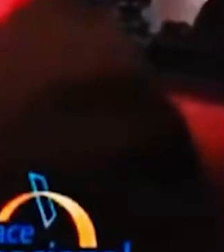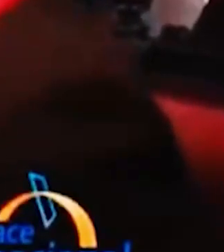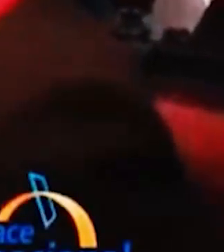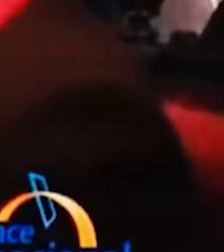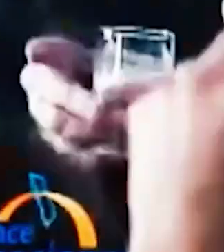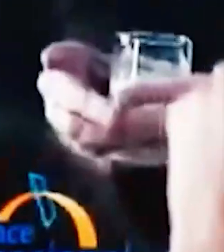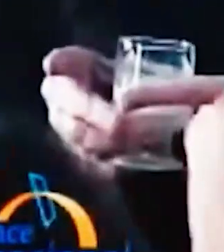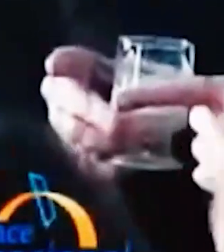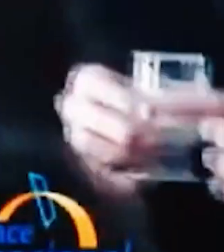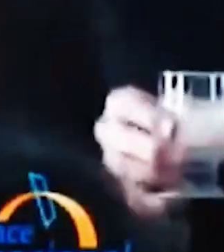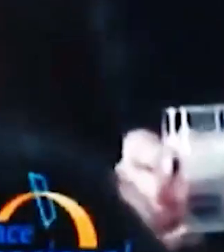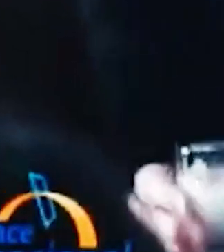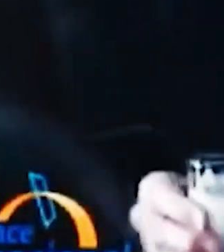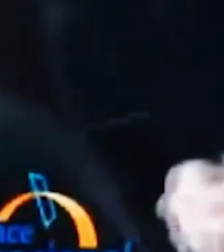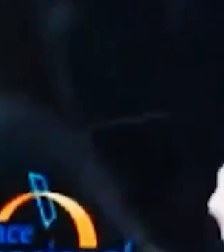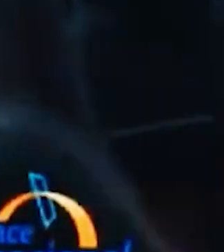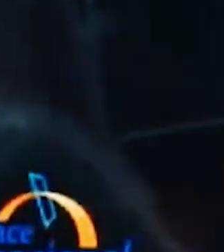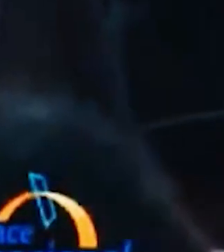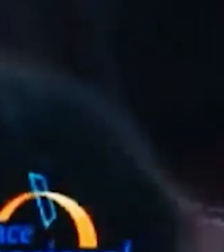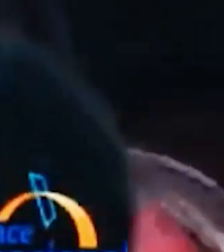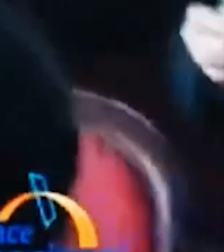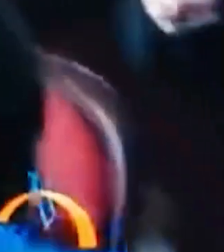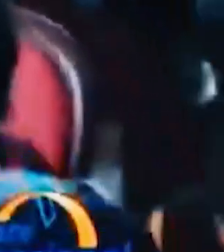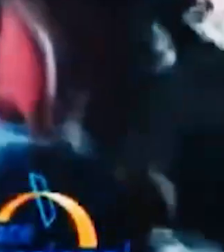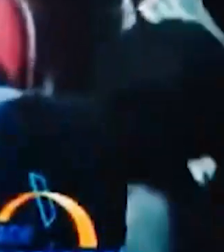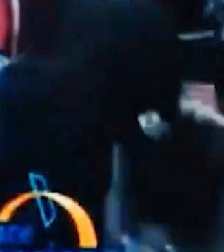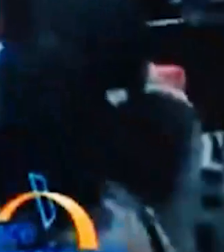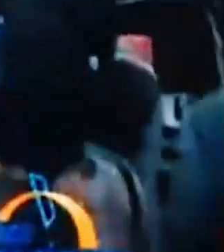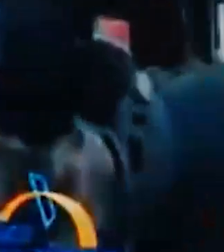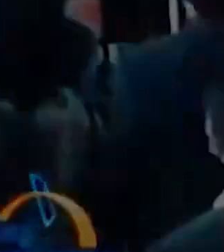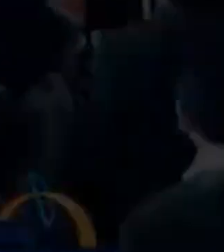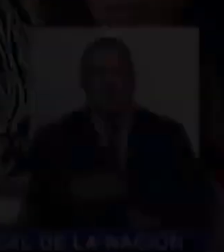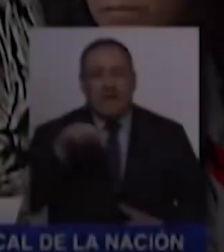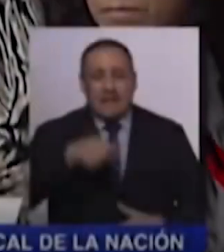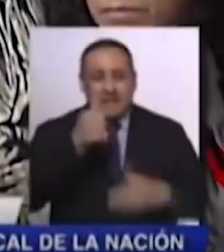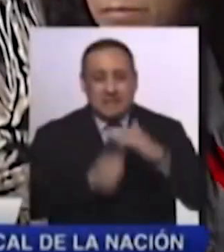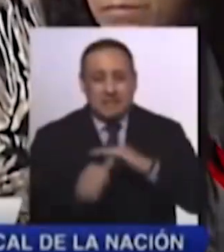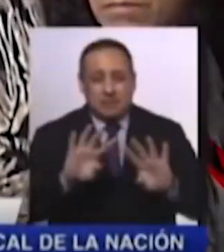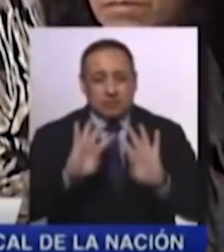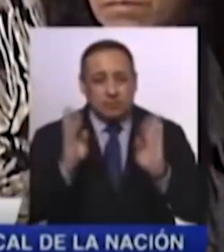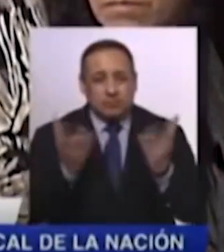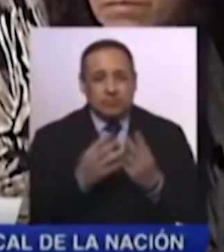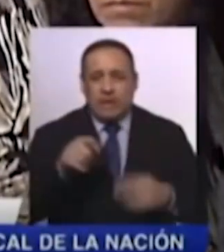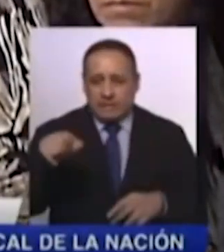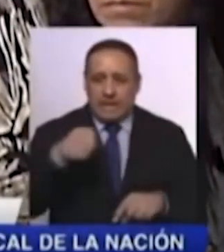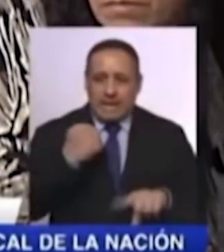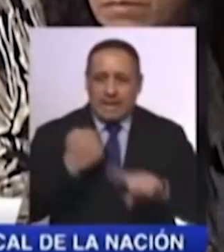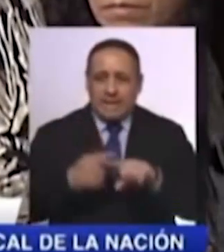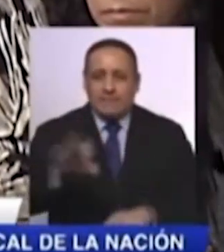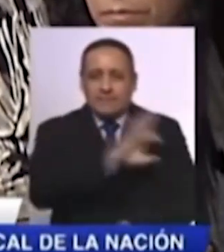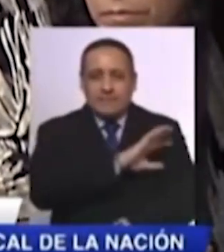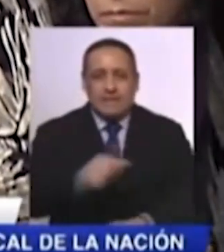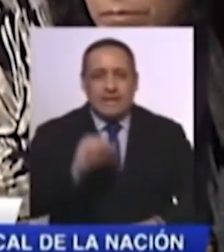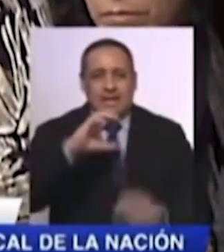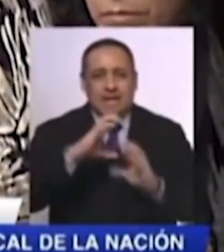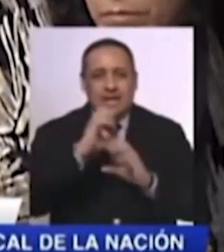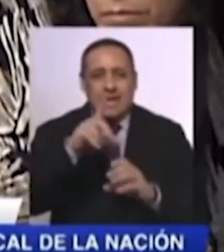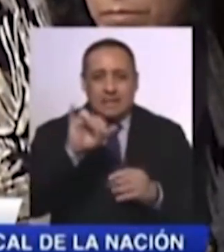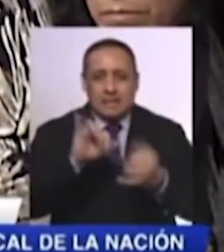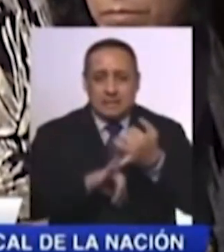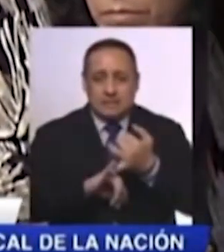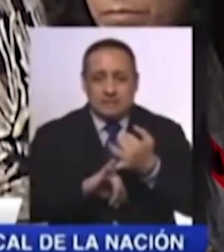el expresidente Alan García. Acá en el hemiciclo se encuentra la ex fiscal de la Nación, Gladys Echaíz,